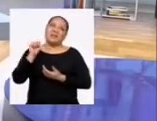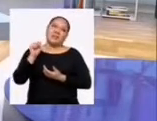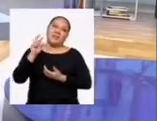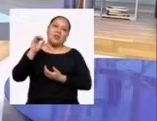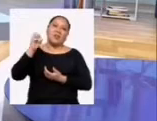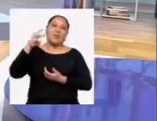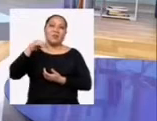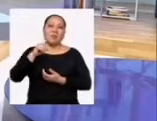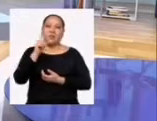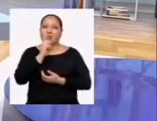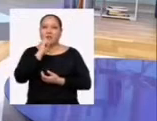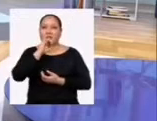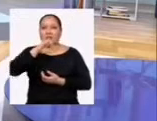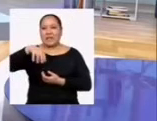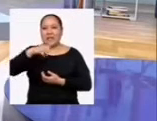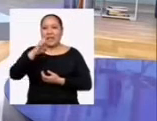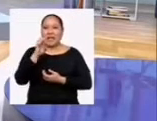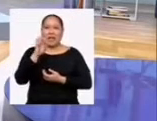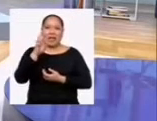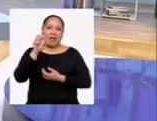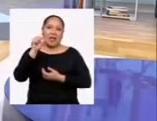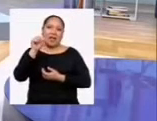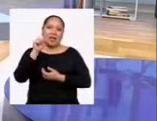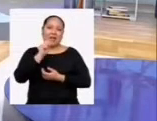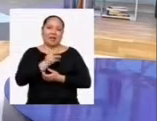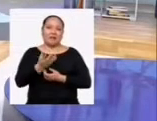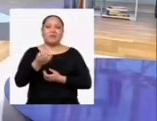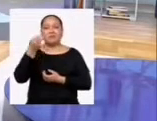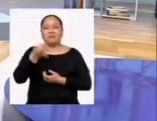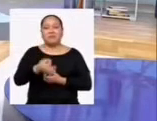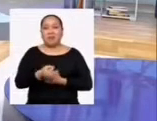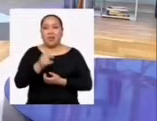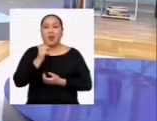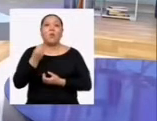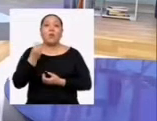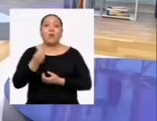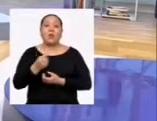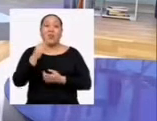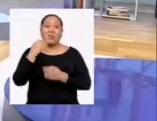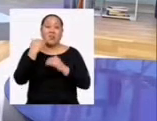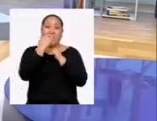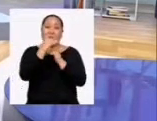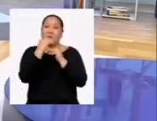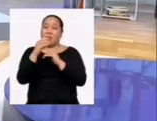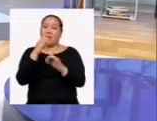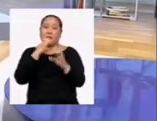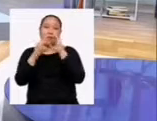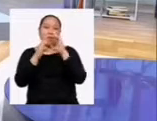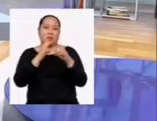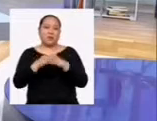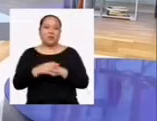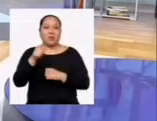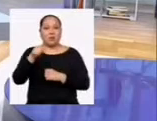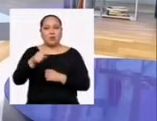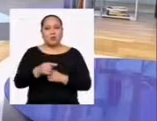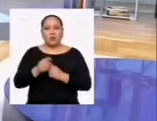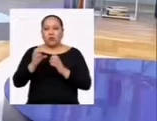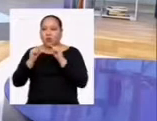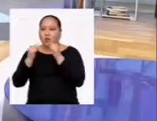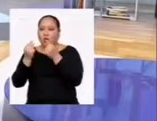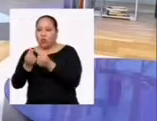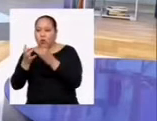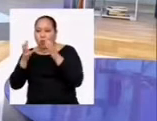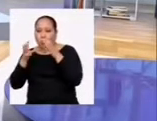dicen jergas, y tienen mucha razón, porque las jergas limitan nuestra comunicación. Solo está destinado a un grupo